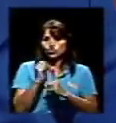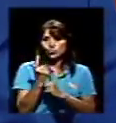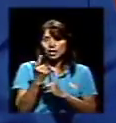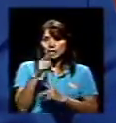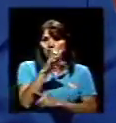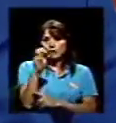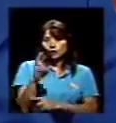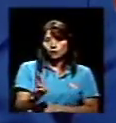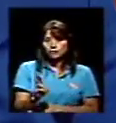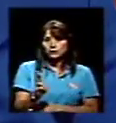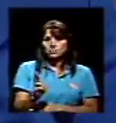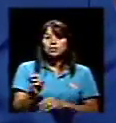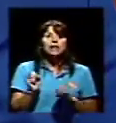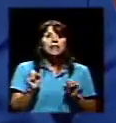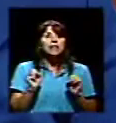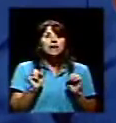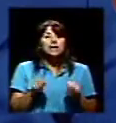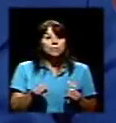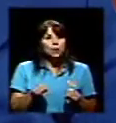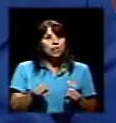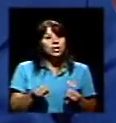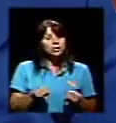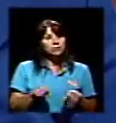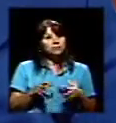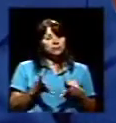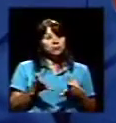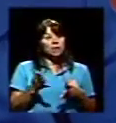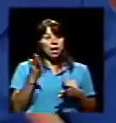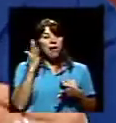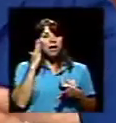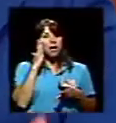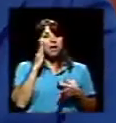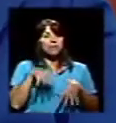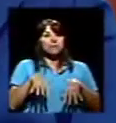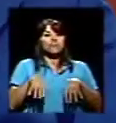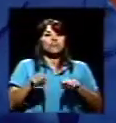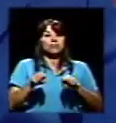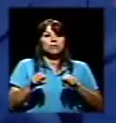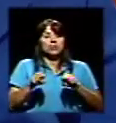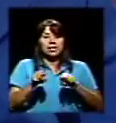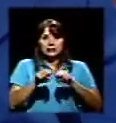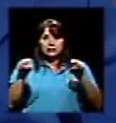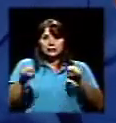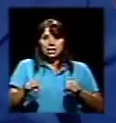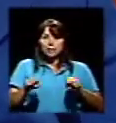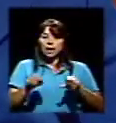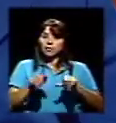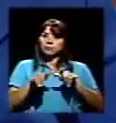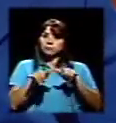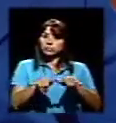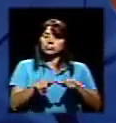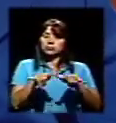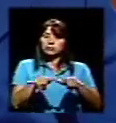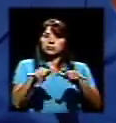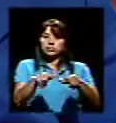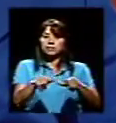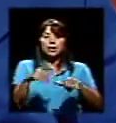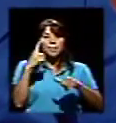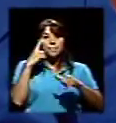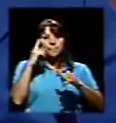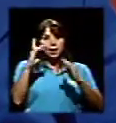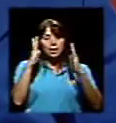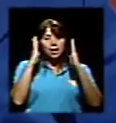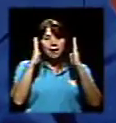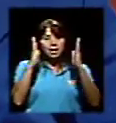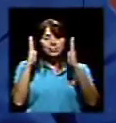y poder asumir la sostenibilidad del sistema para el abordaje de esta población